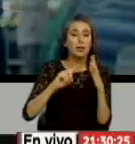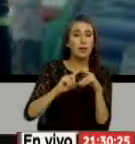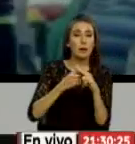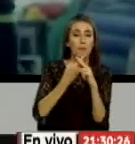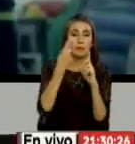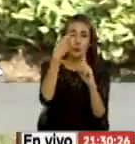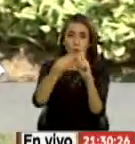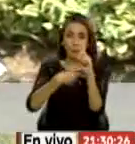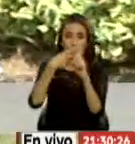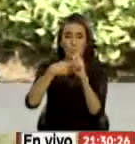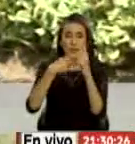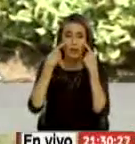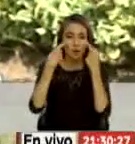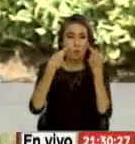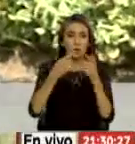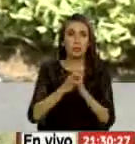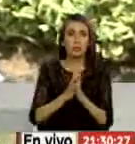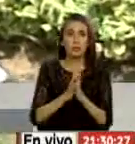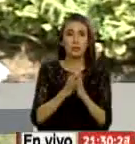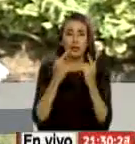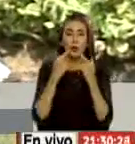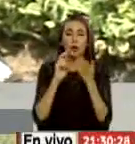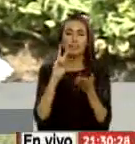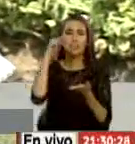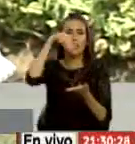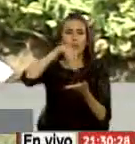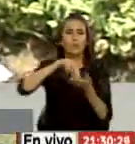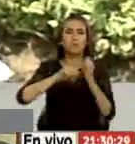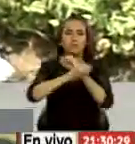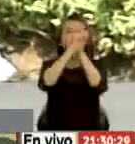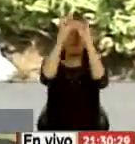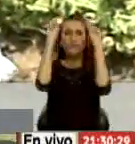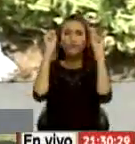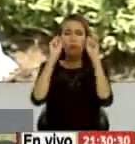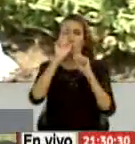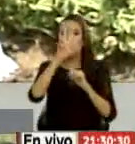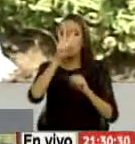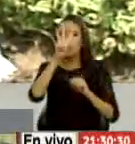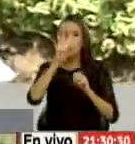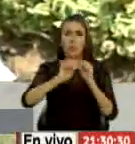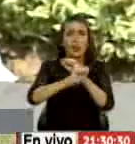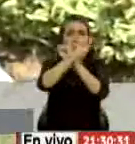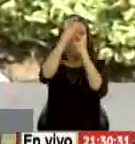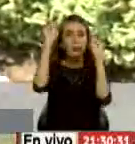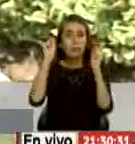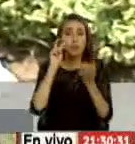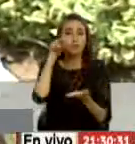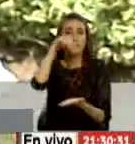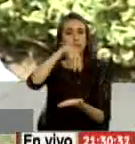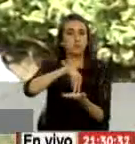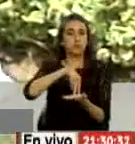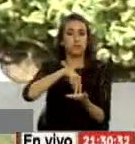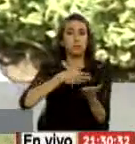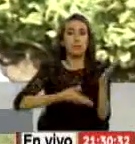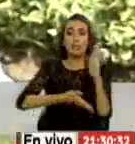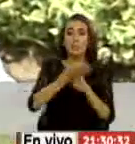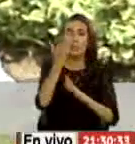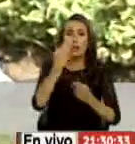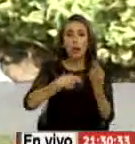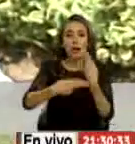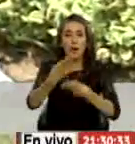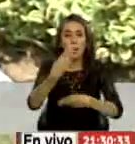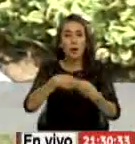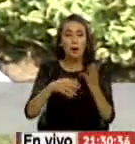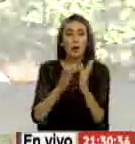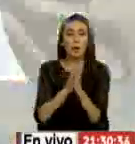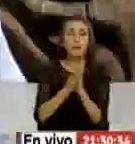en el mercado. Ese era mi trabajo, levantarnos muy temprano en la mañana, a las 3, 4 de la mañana, e ir a vender hortalizas en